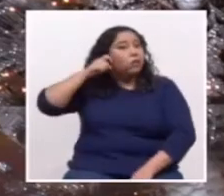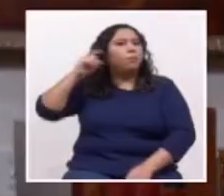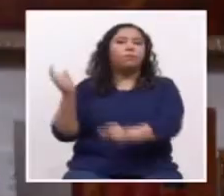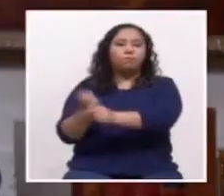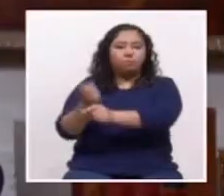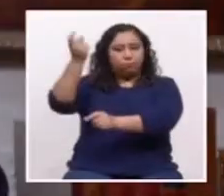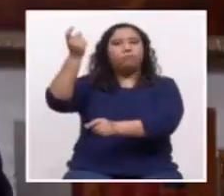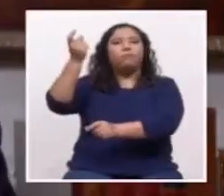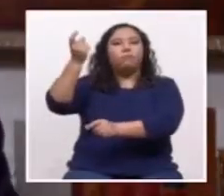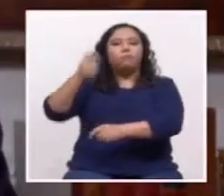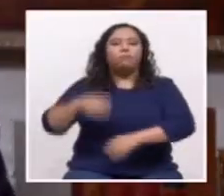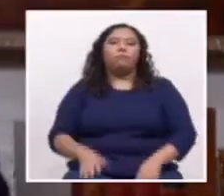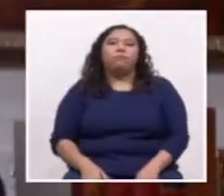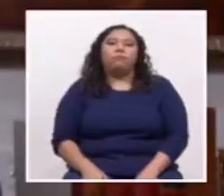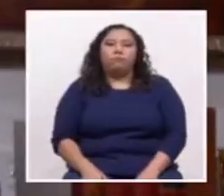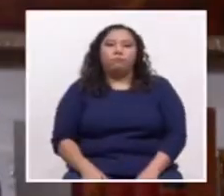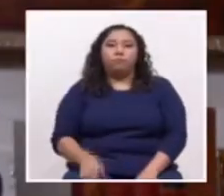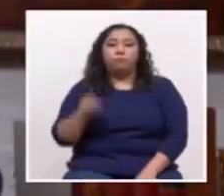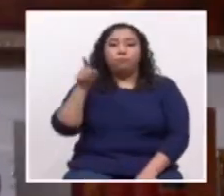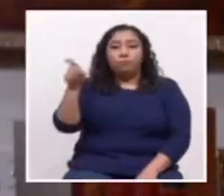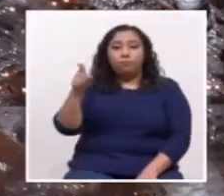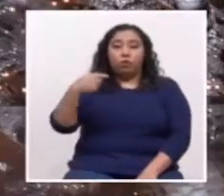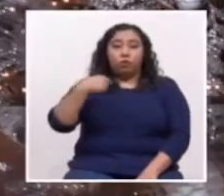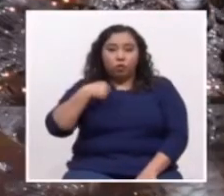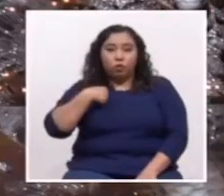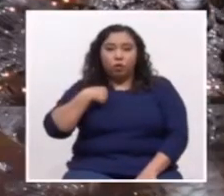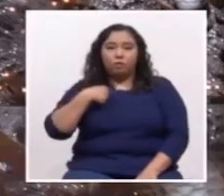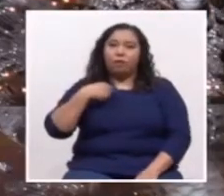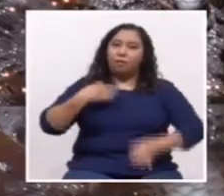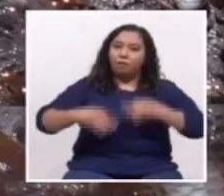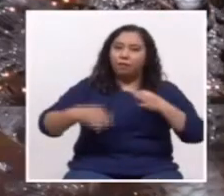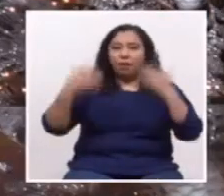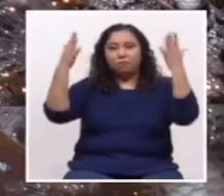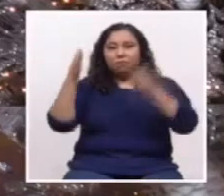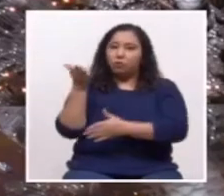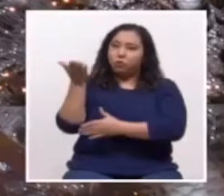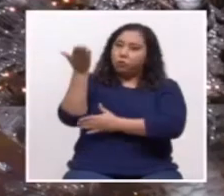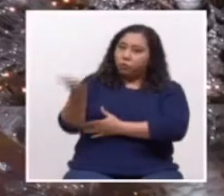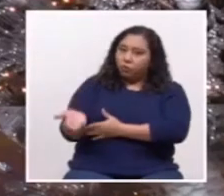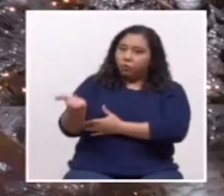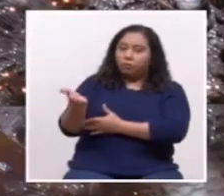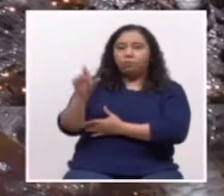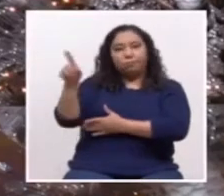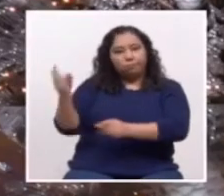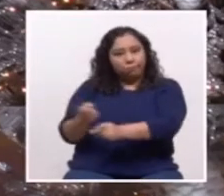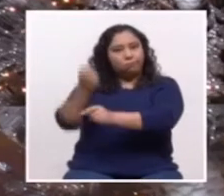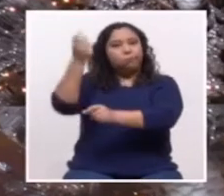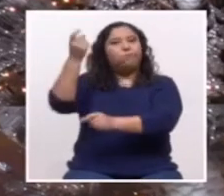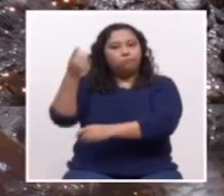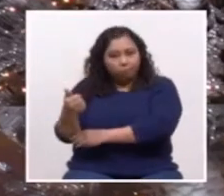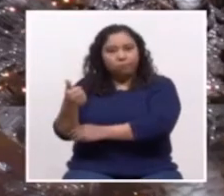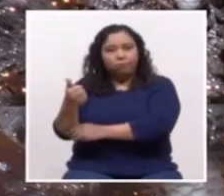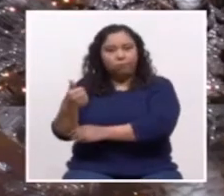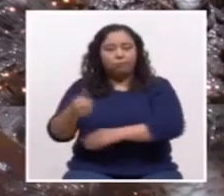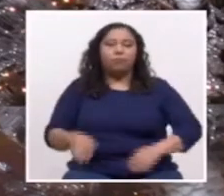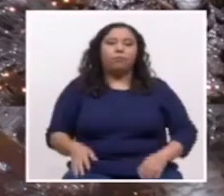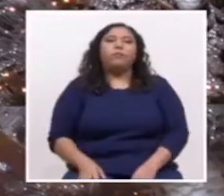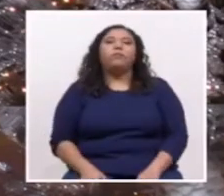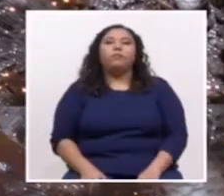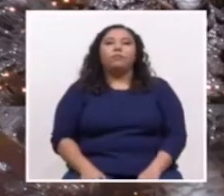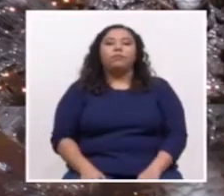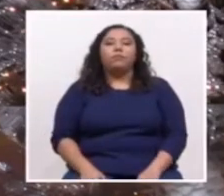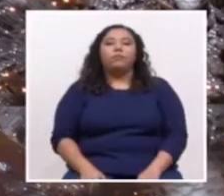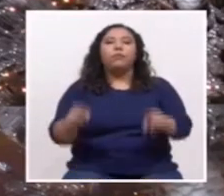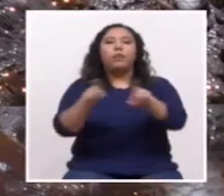elecciones. Quiero felicitarla por este medio, por su triunfo electoral. Así como quiero felicitar a todos